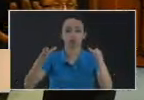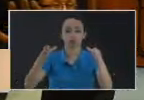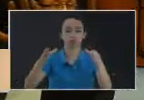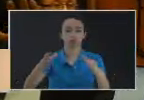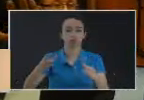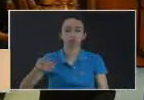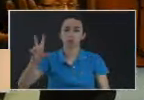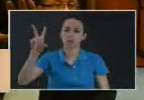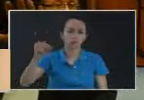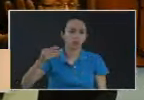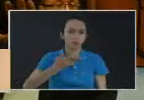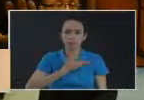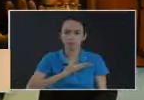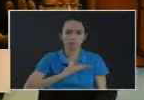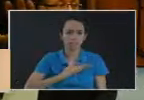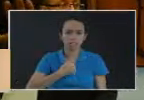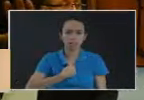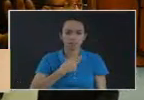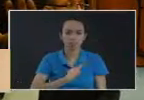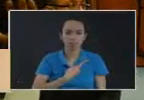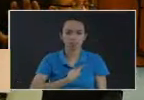Ya no te engañes.